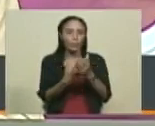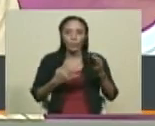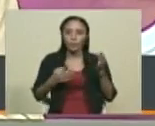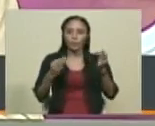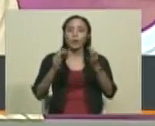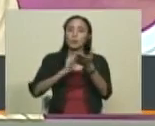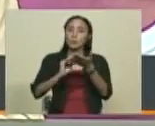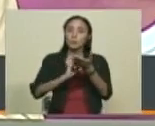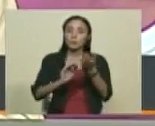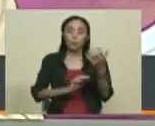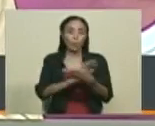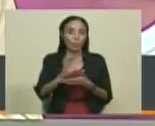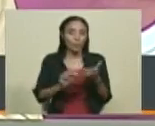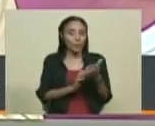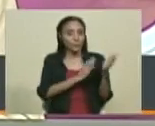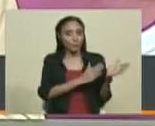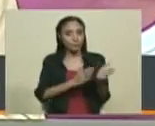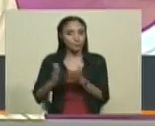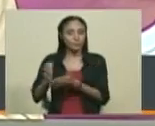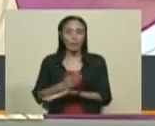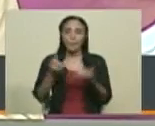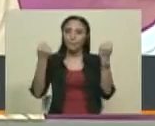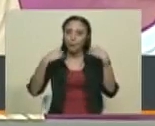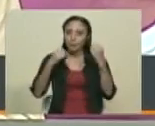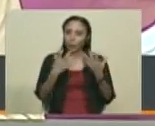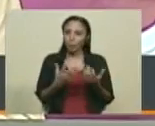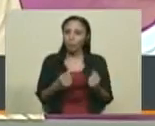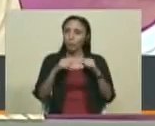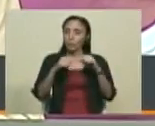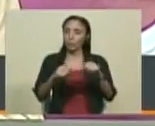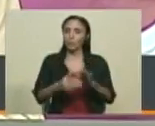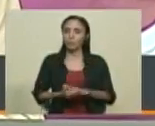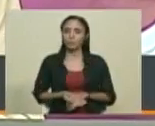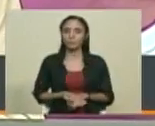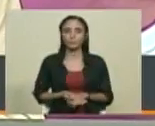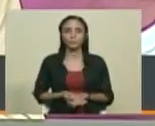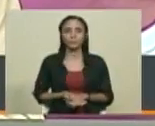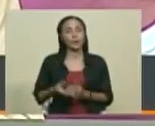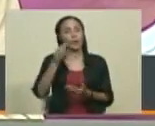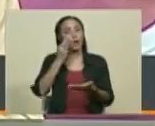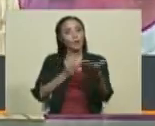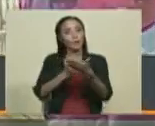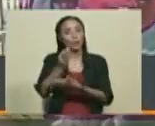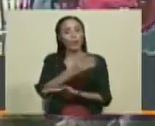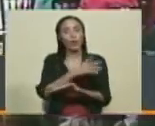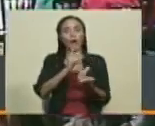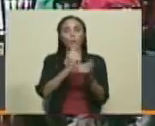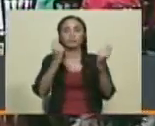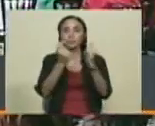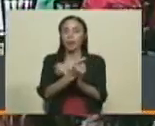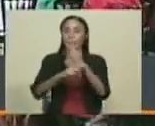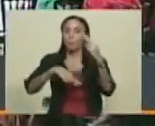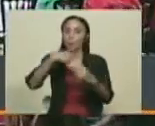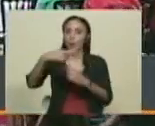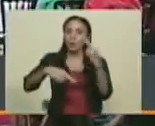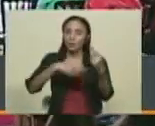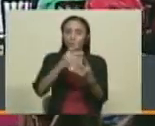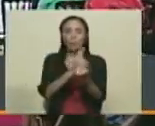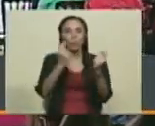los problemas prácticos, concretos, que nos lleven a una recuperación productiva de nuestra